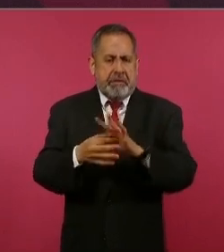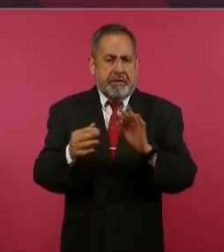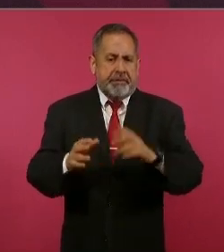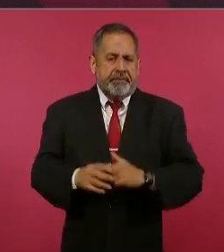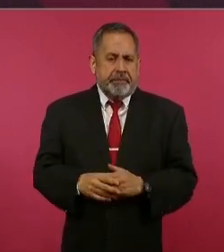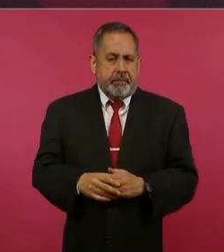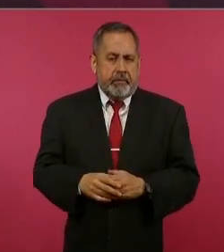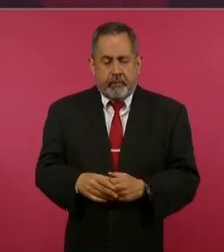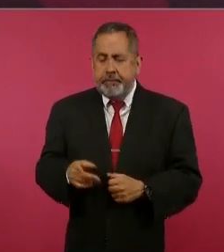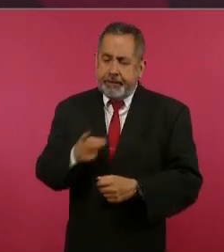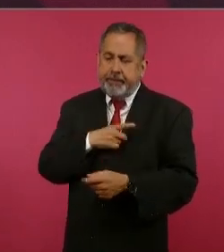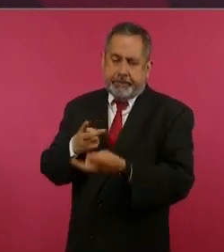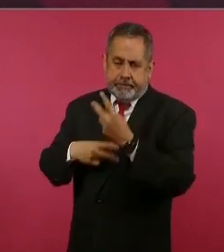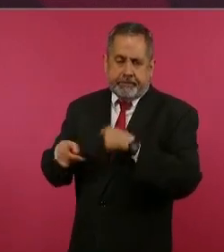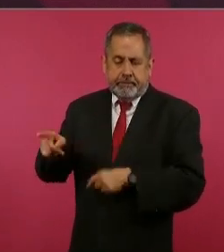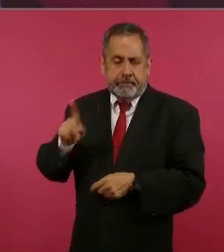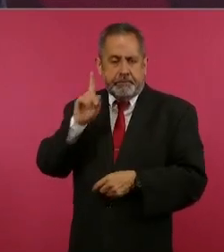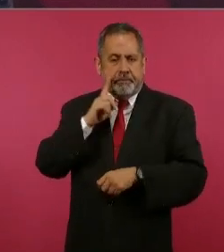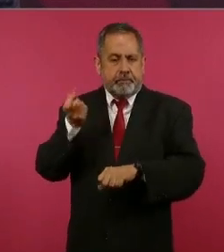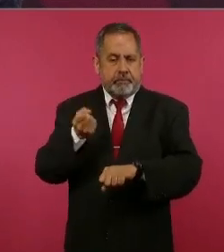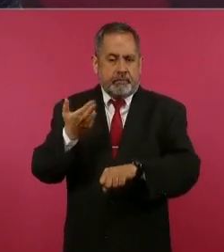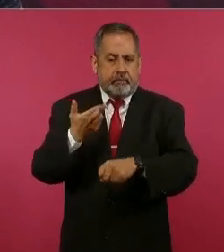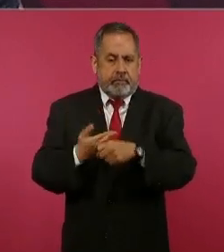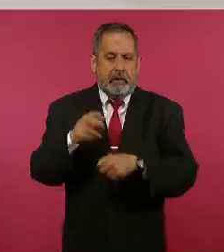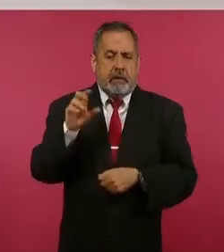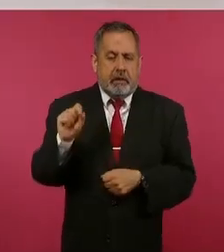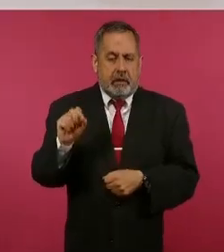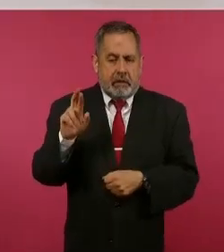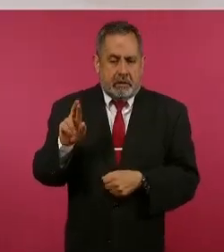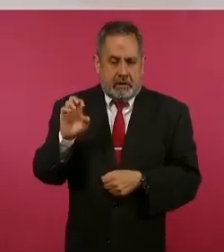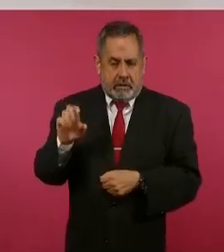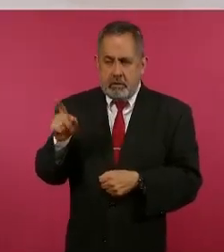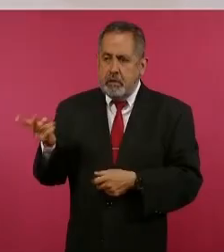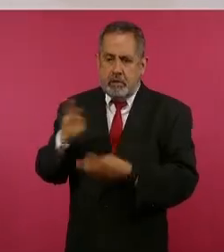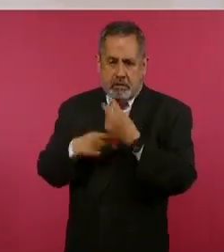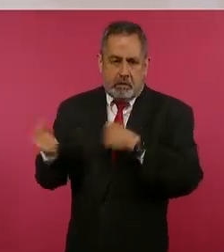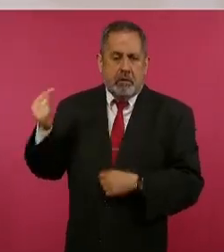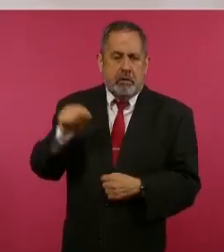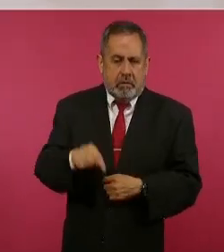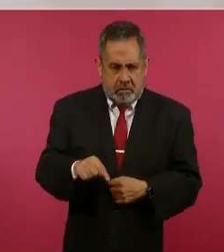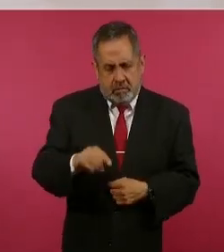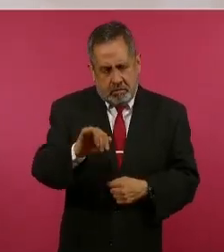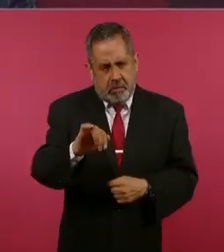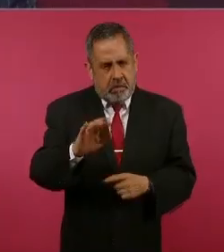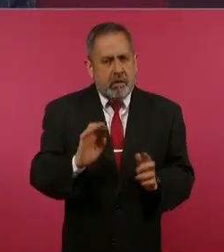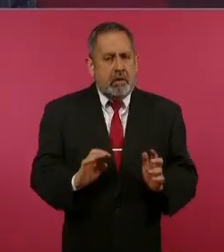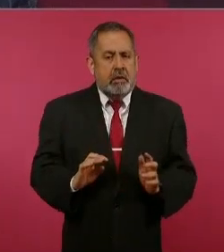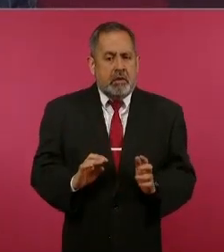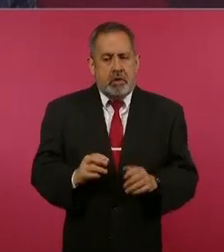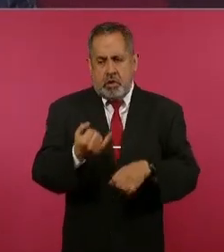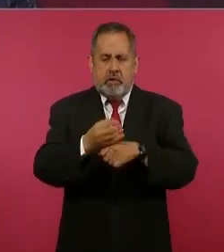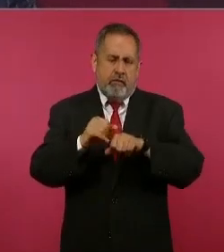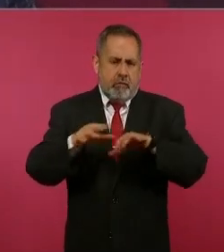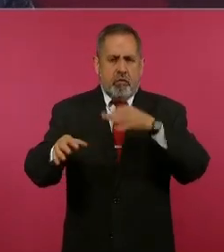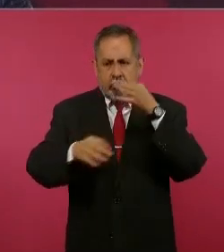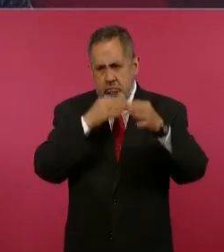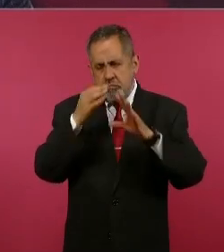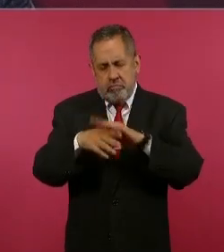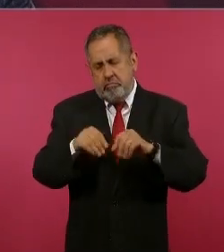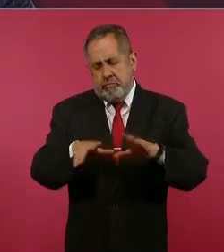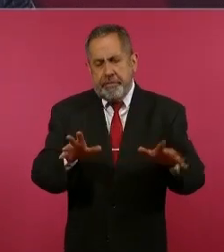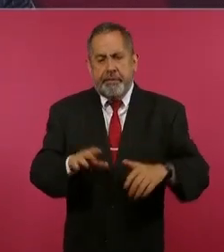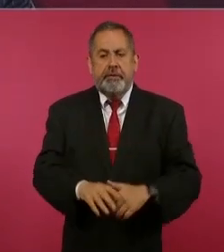Tiene que estar con nosotros la secretaria de Relaciones Exteriores y nos va a informar sobre el